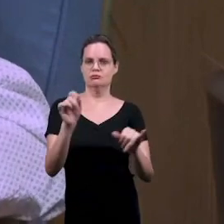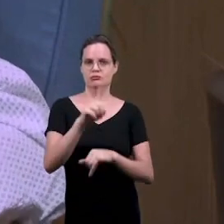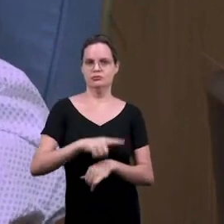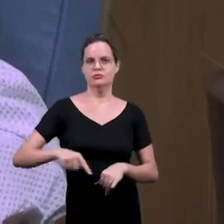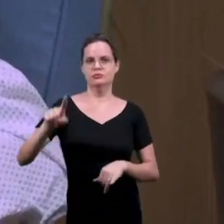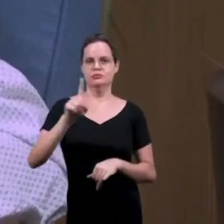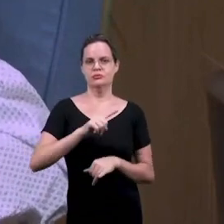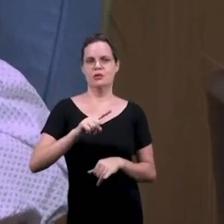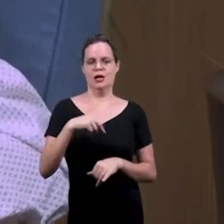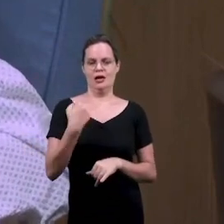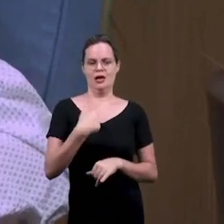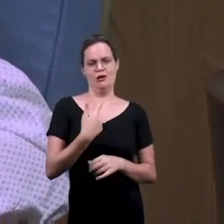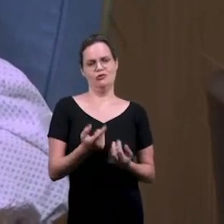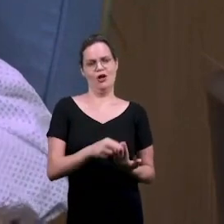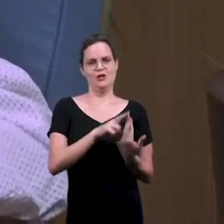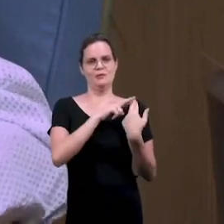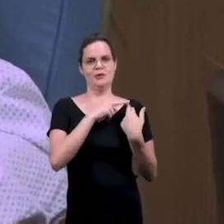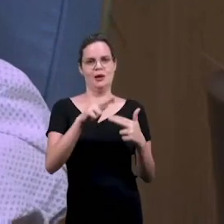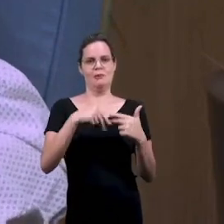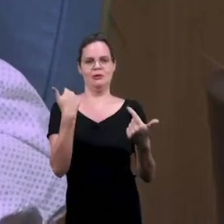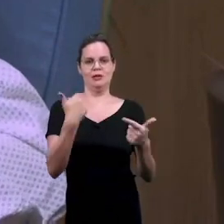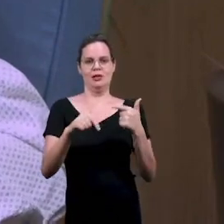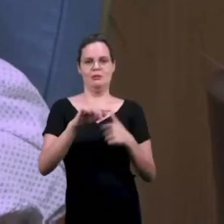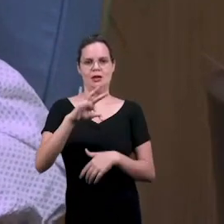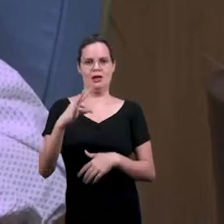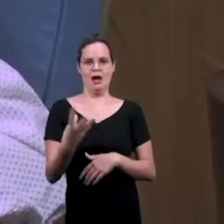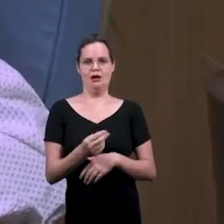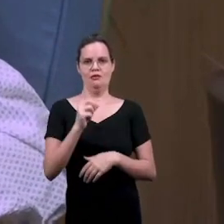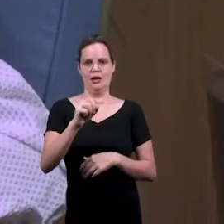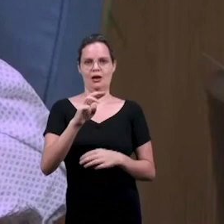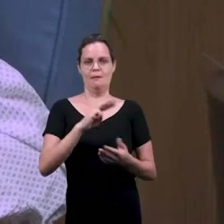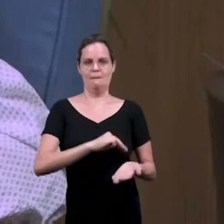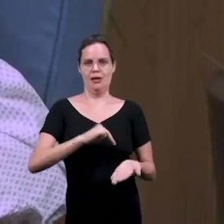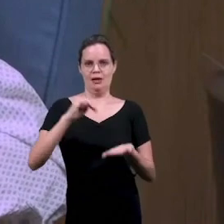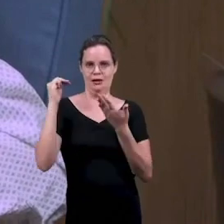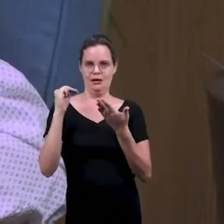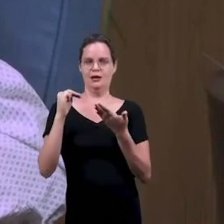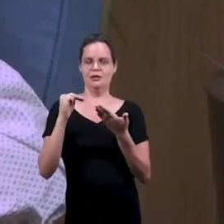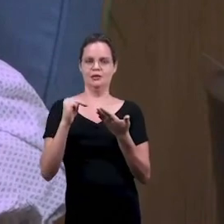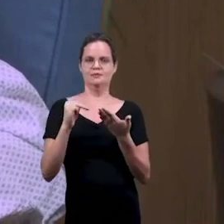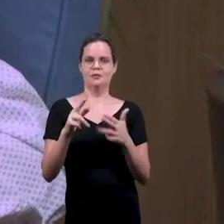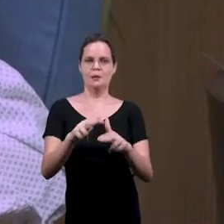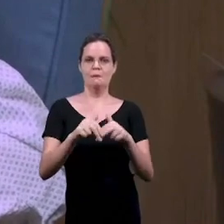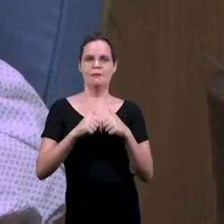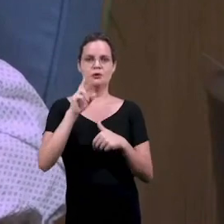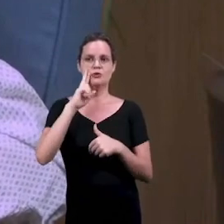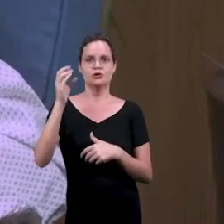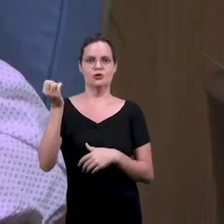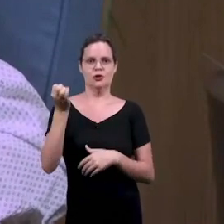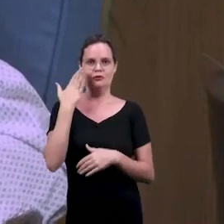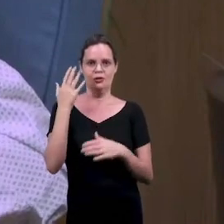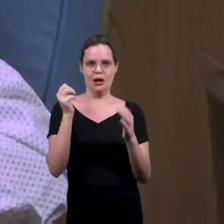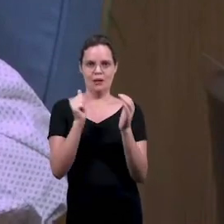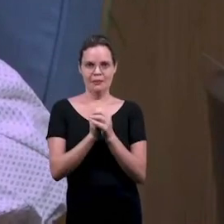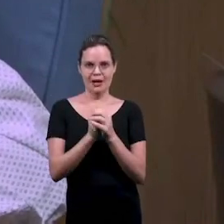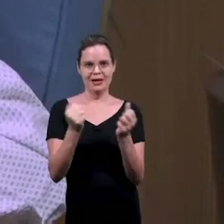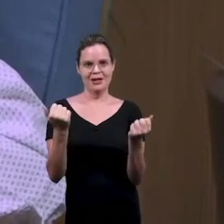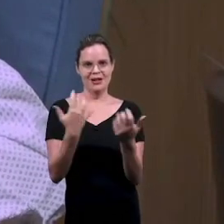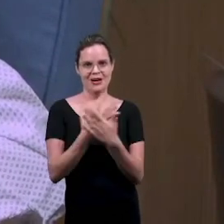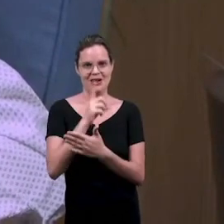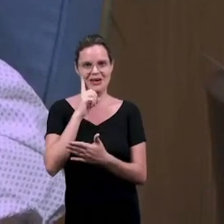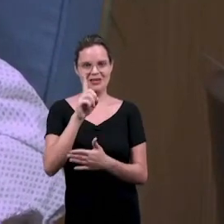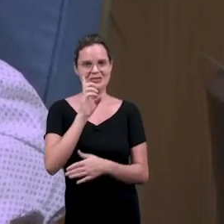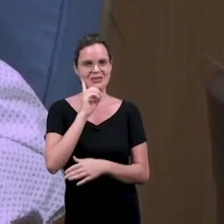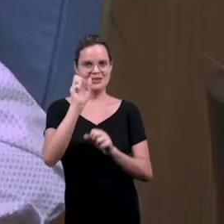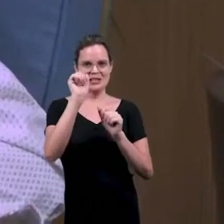el resto de informaciones que nosotros podemos ofrecer como uno de los responsables por los trabajos de África, de la Iglesia Cristiana Maranata en África, por orientación